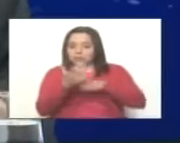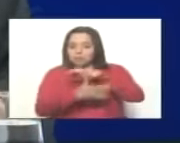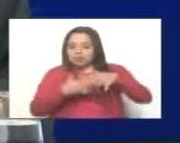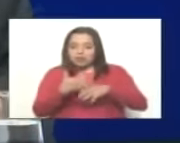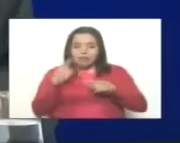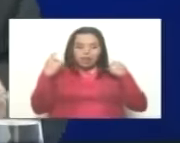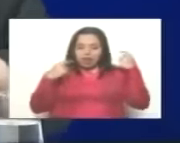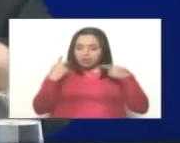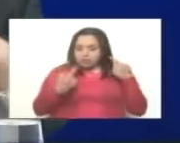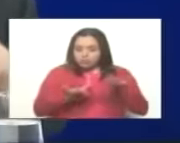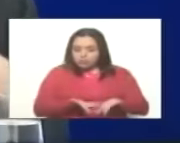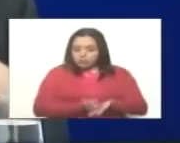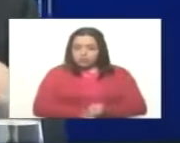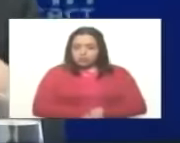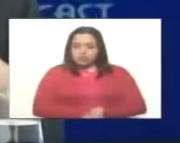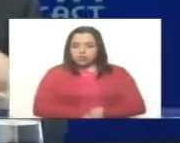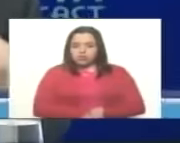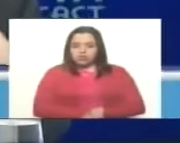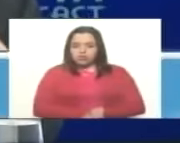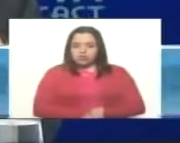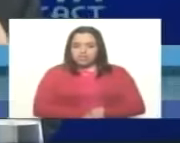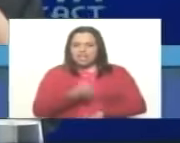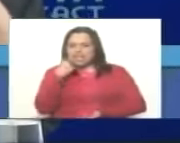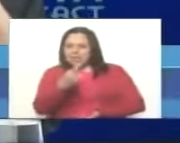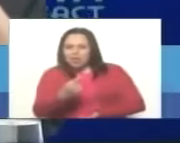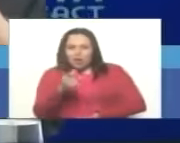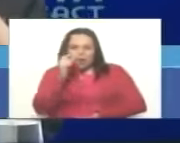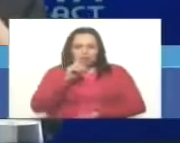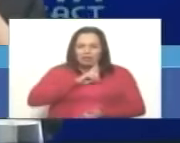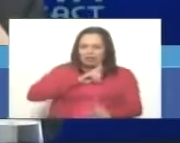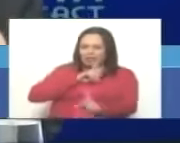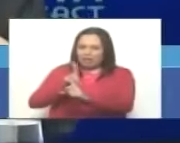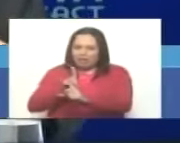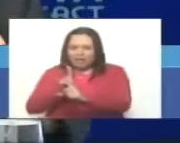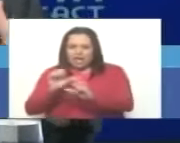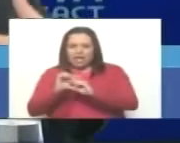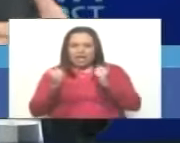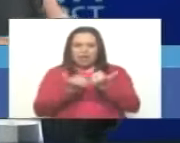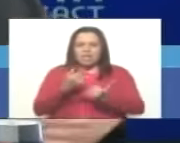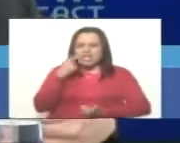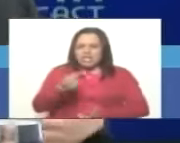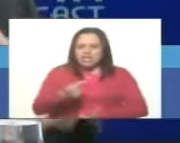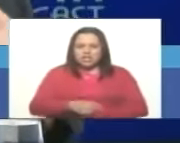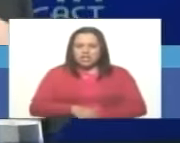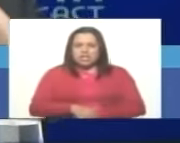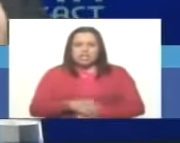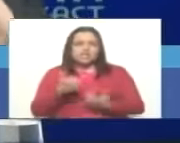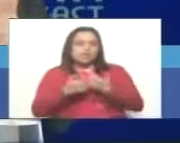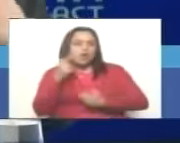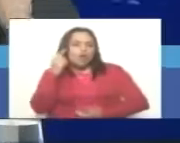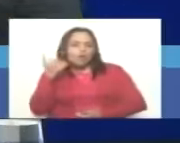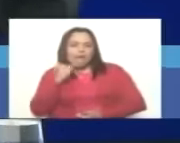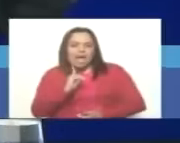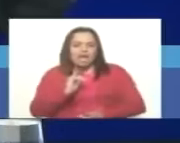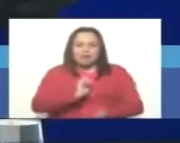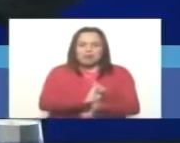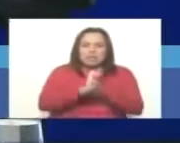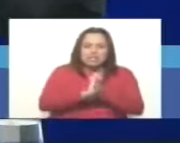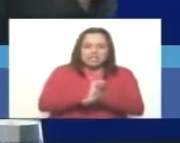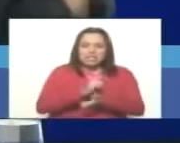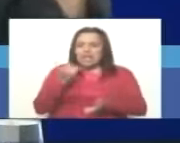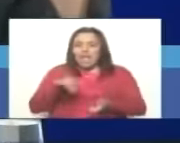allí, supuestamente que él llegó diciéndole a ella en el cuarto que a su novia la estaban torturando, que era un